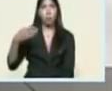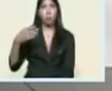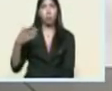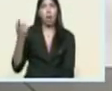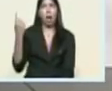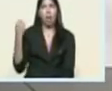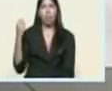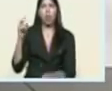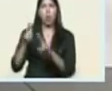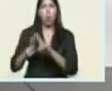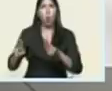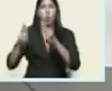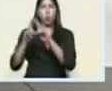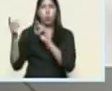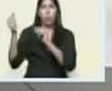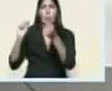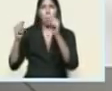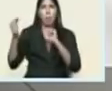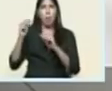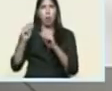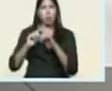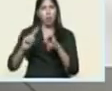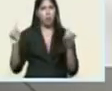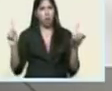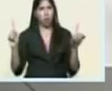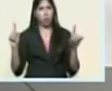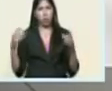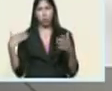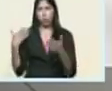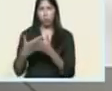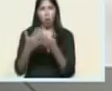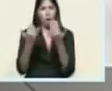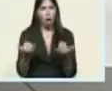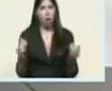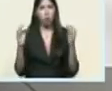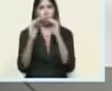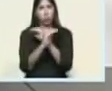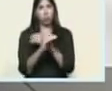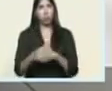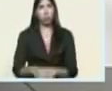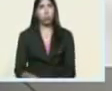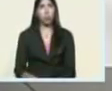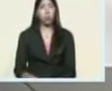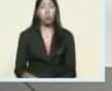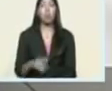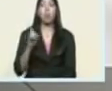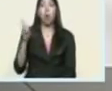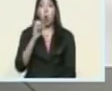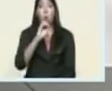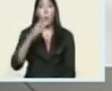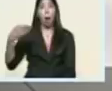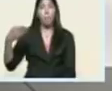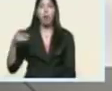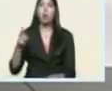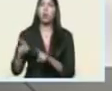condiciones. El presidente Barack Obama, bueno, hizo un proceso de apertura